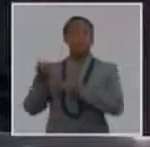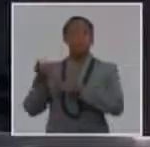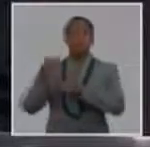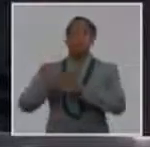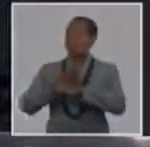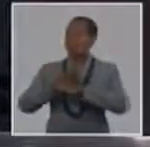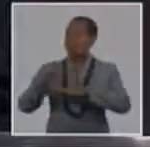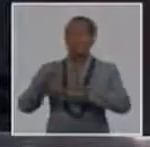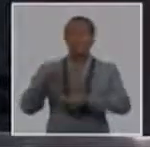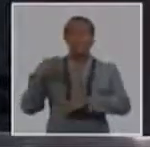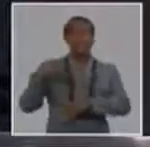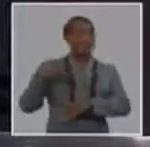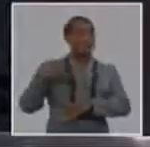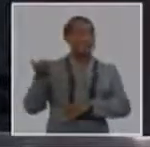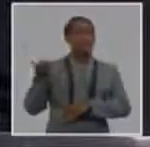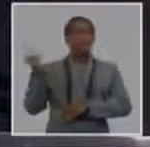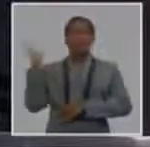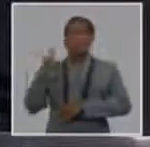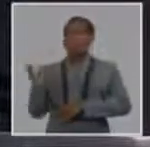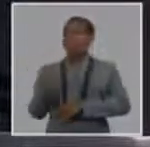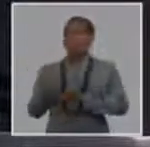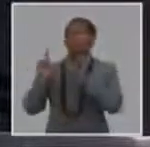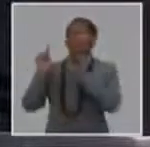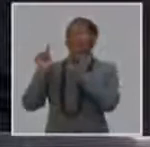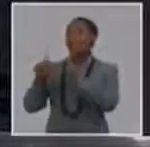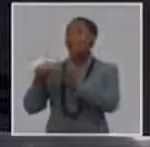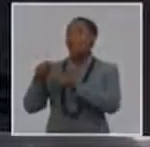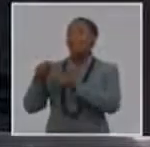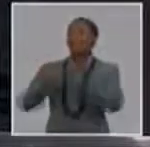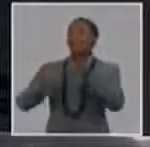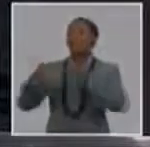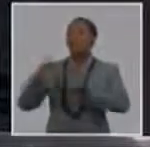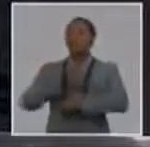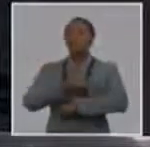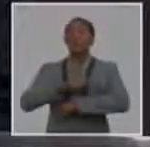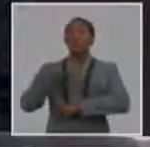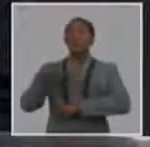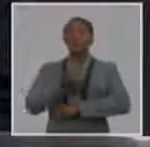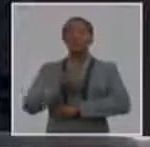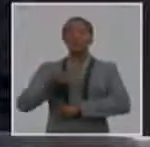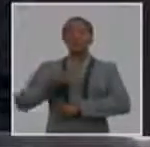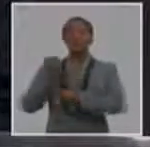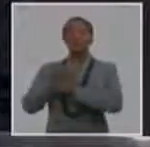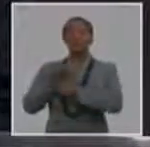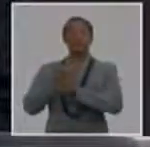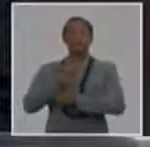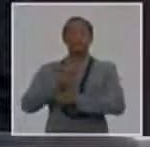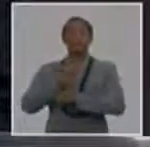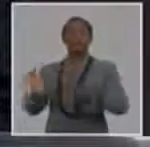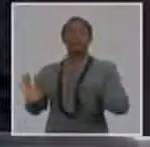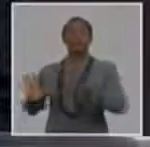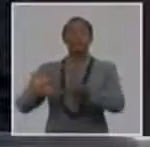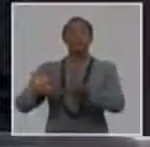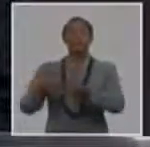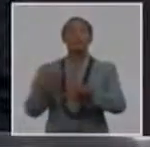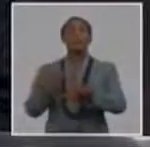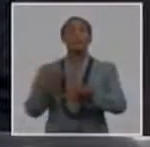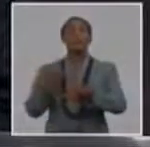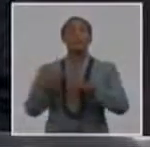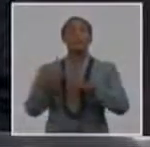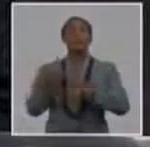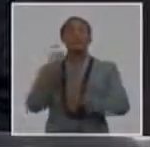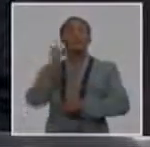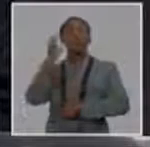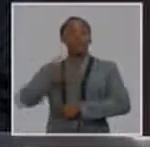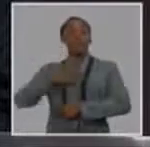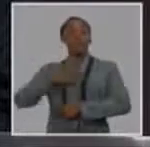Brasil. otros que se ven ahí en el mapa. Esto es un esfuerzo grande, también académico, para lograr